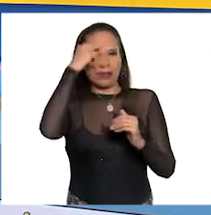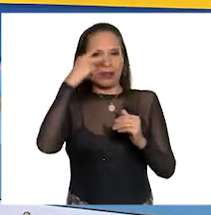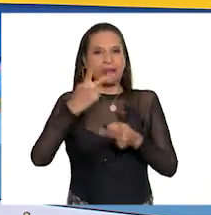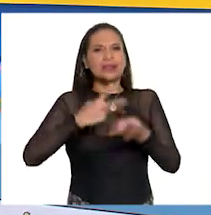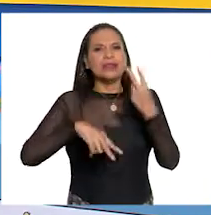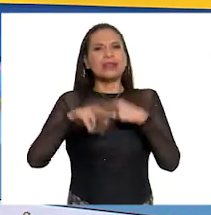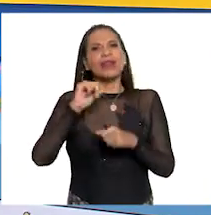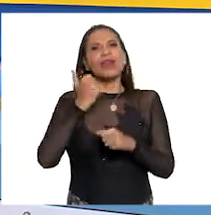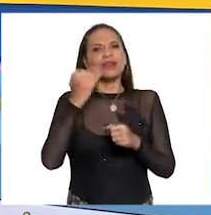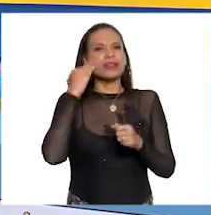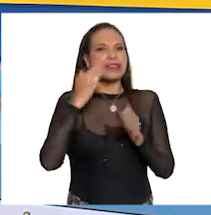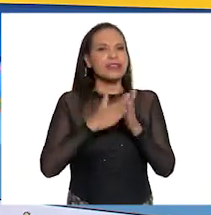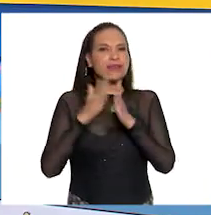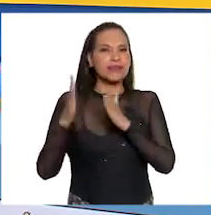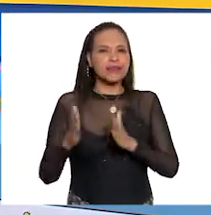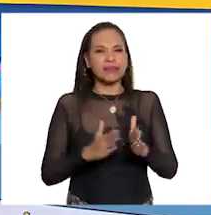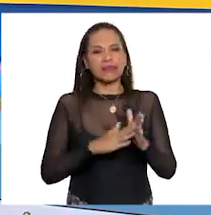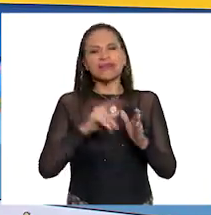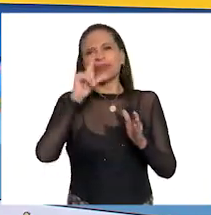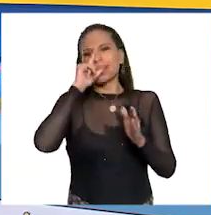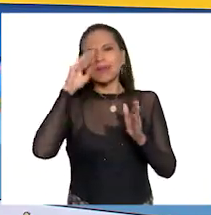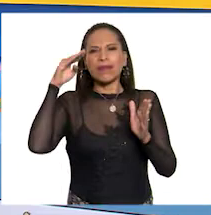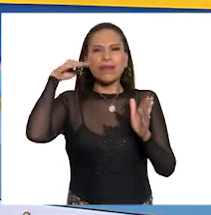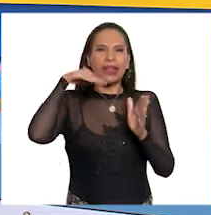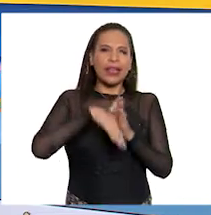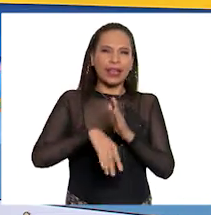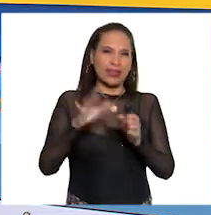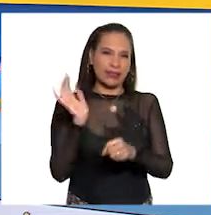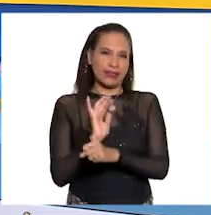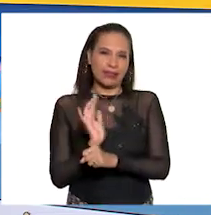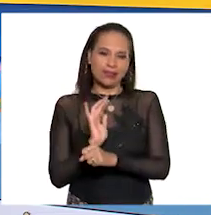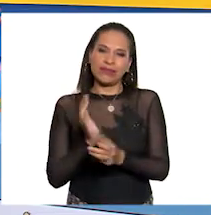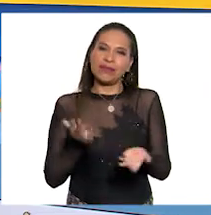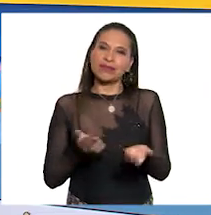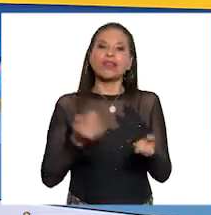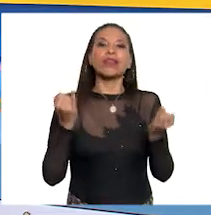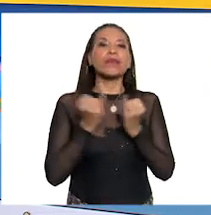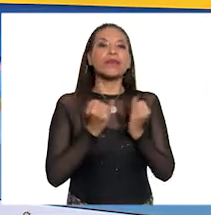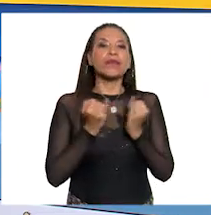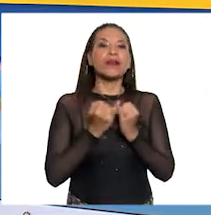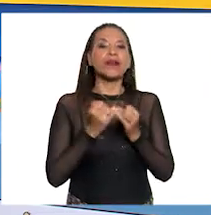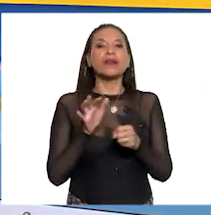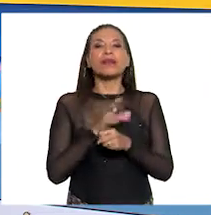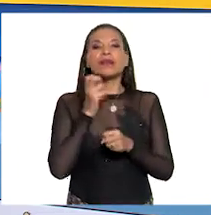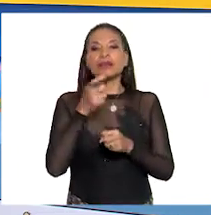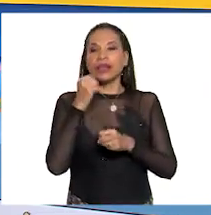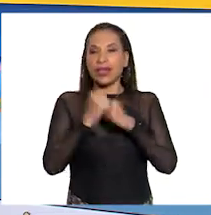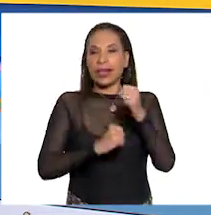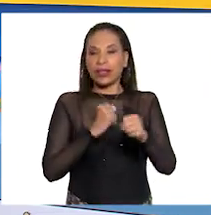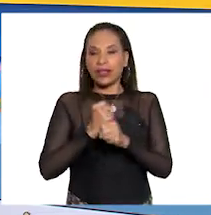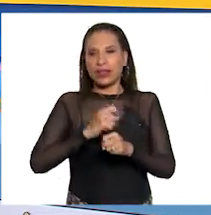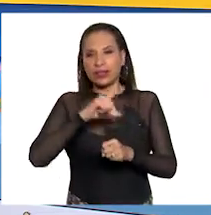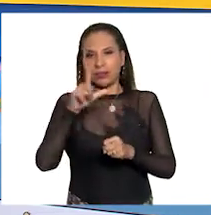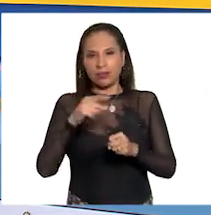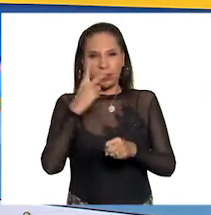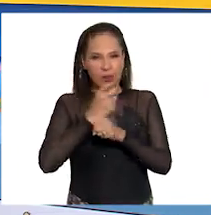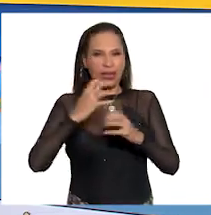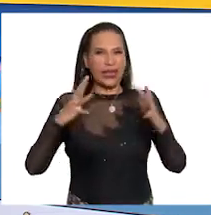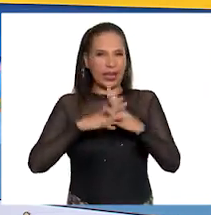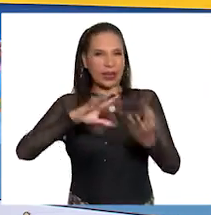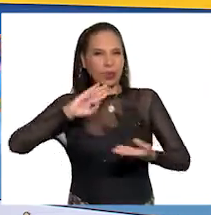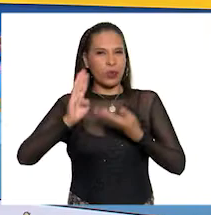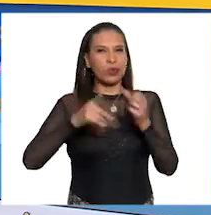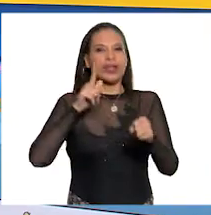trajo consigo una época de decadencia para el cine mexicano. Y además, para estos años, después de la Segunda Guerra